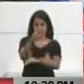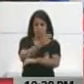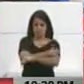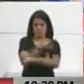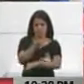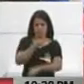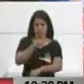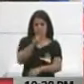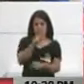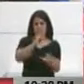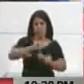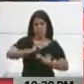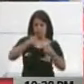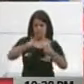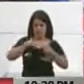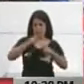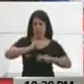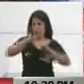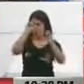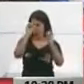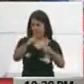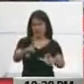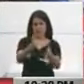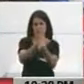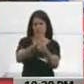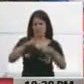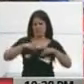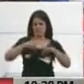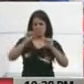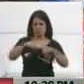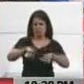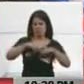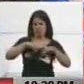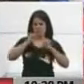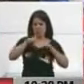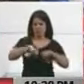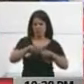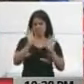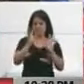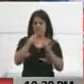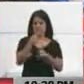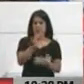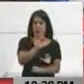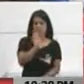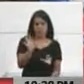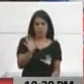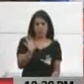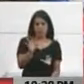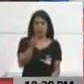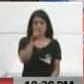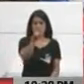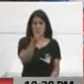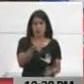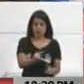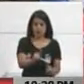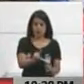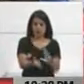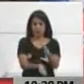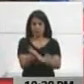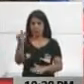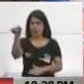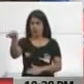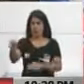rabia a nosotros, está bien, ténganos rabia. Pero le voy a decir algo, su hijo sale hoy a protestar, hace